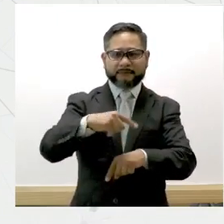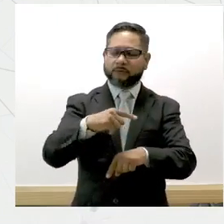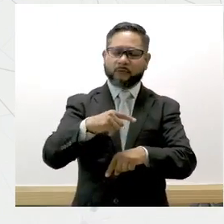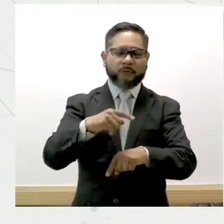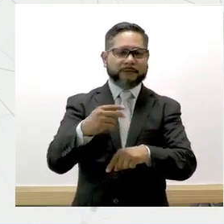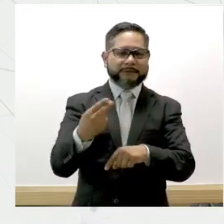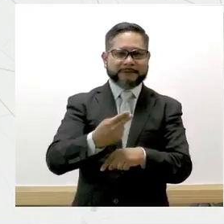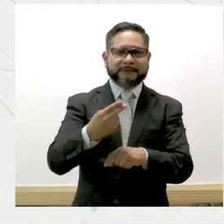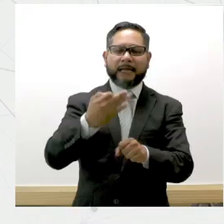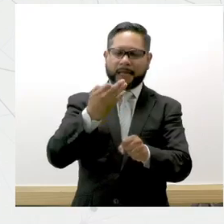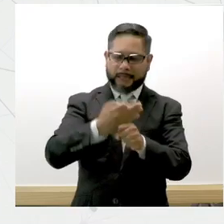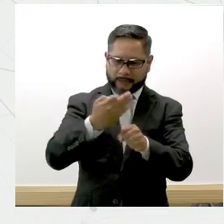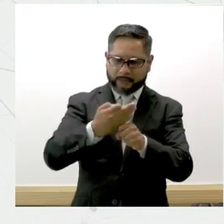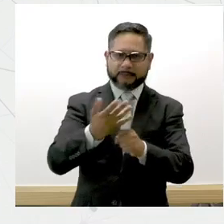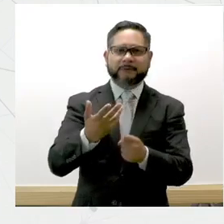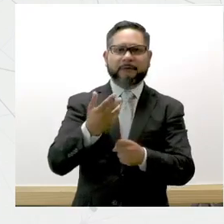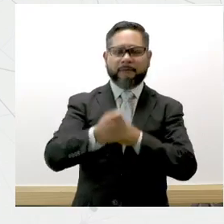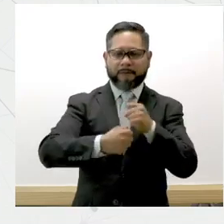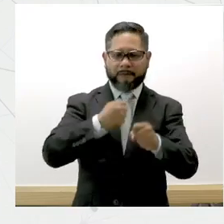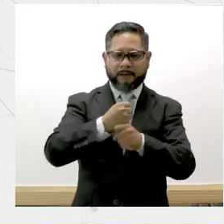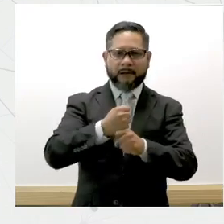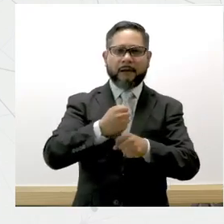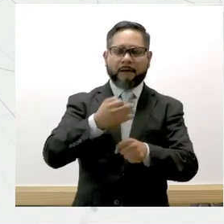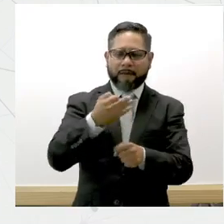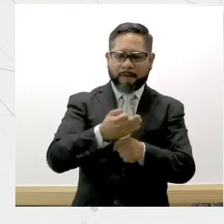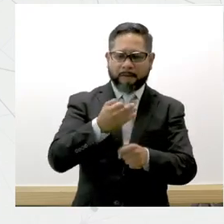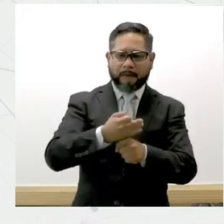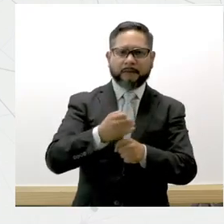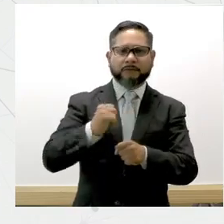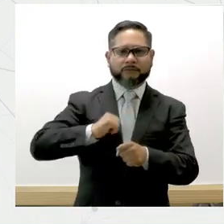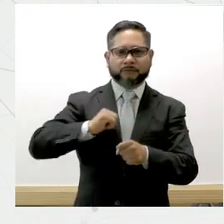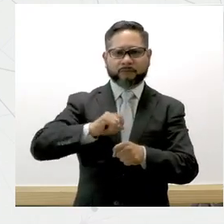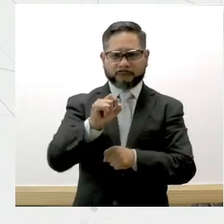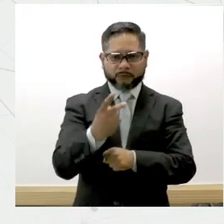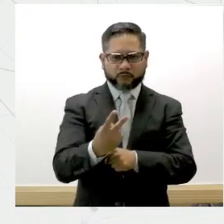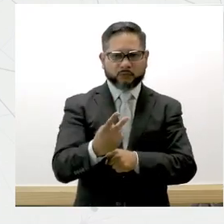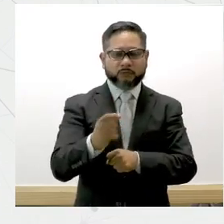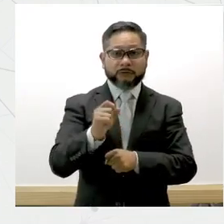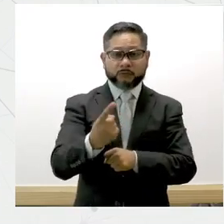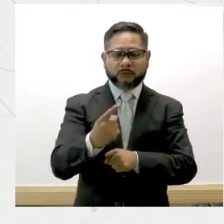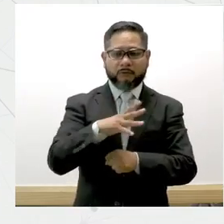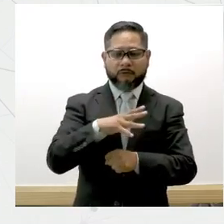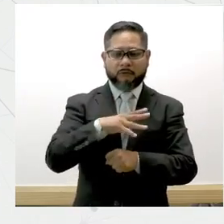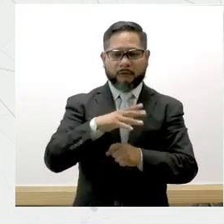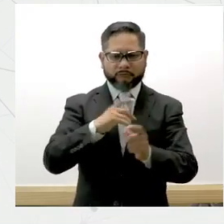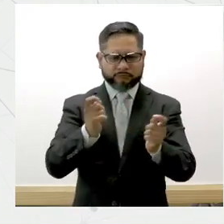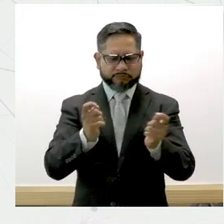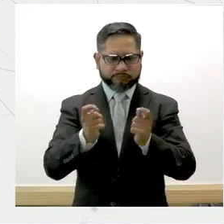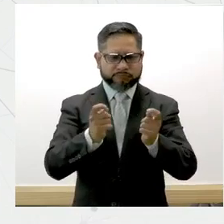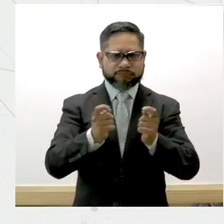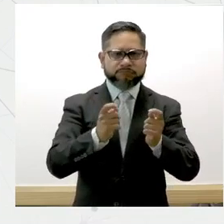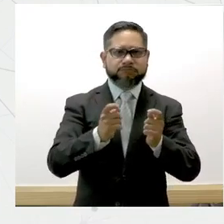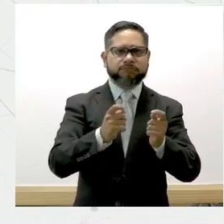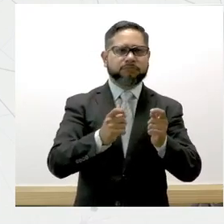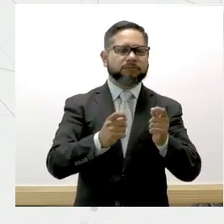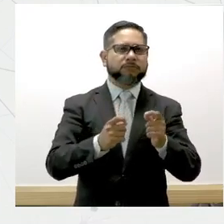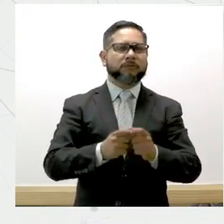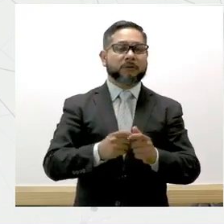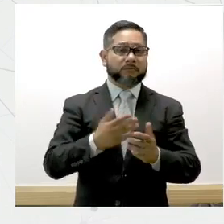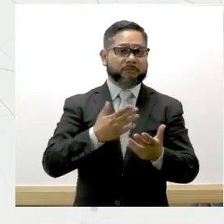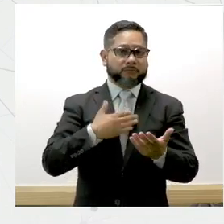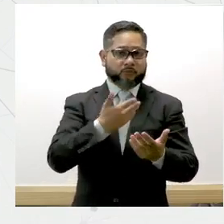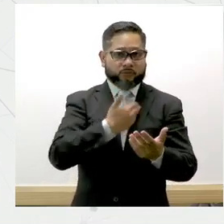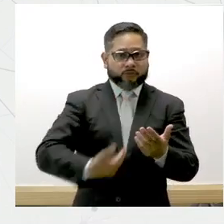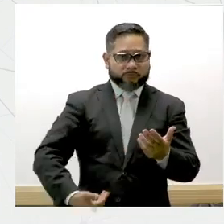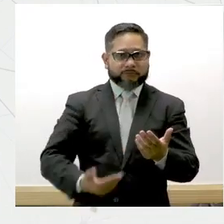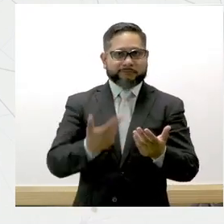XXI, liderar como debe de liderarse en el siglo XXI y desde luego, Ibai, de nuevo, mi vocación como presidenta de la Asociación de